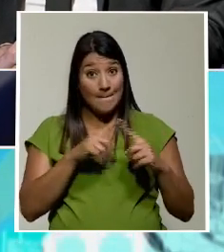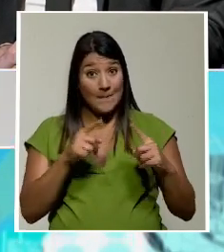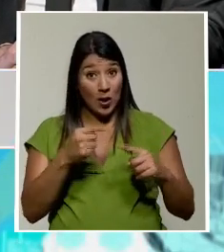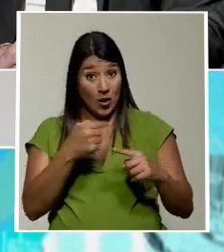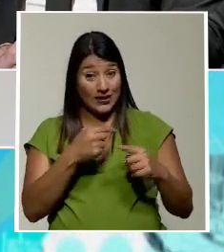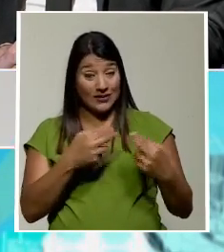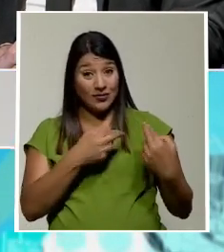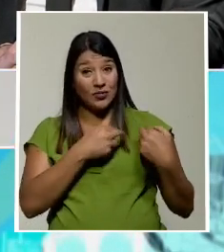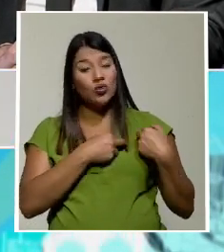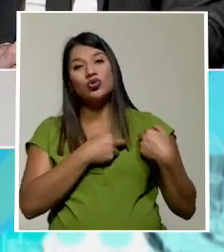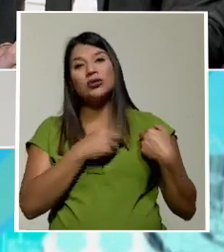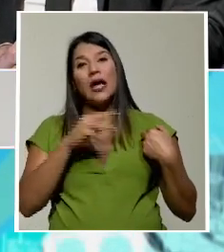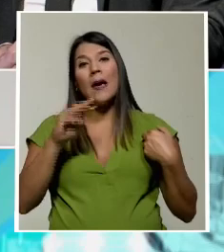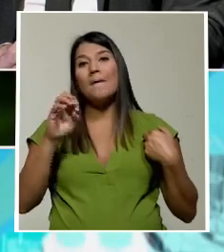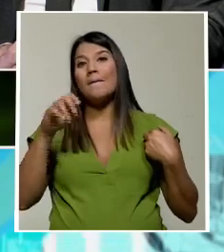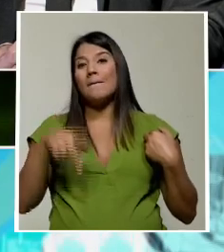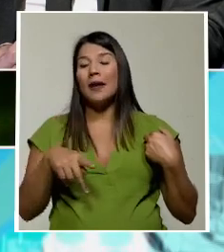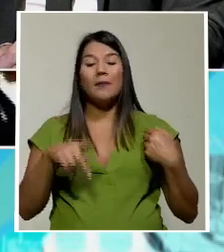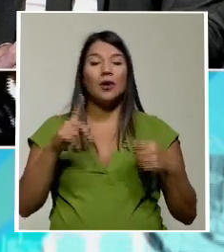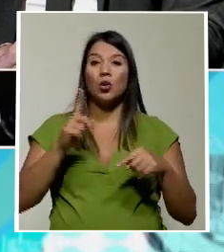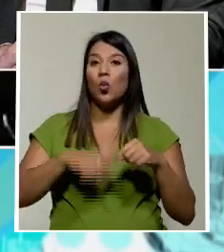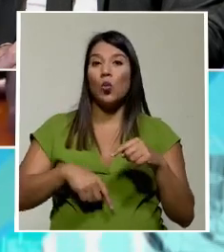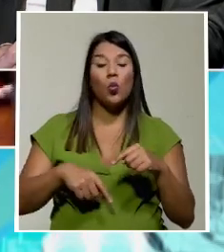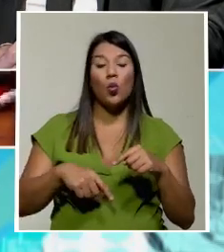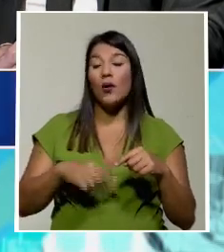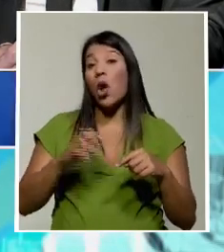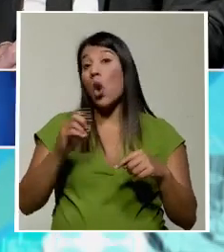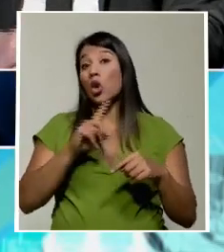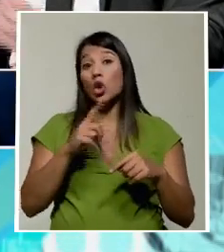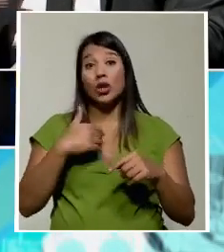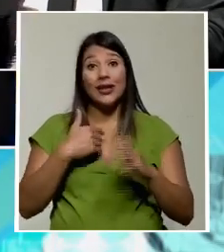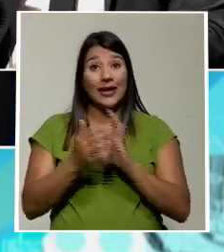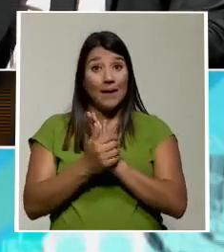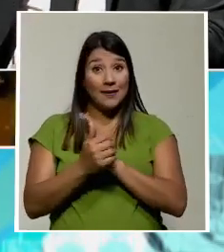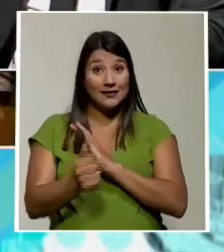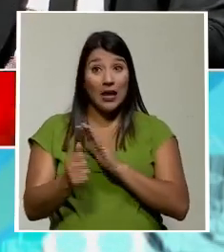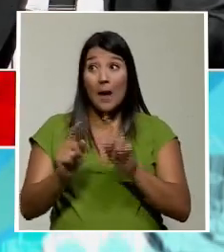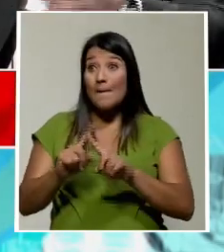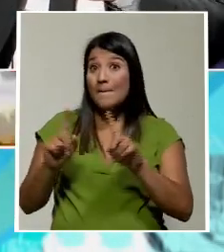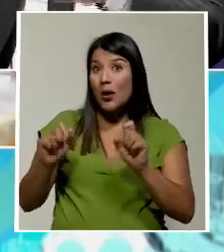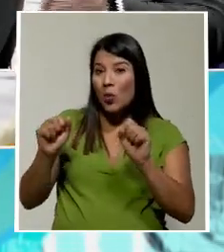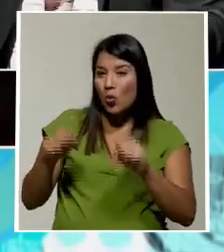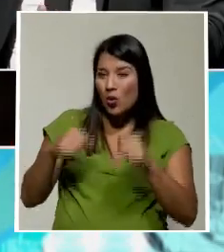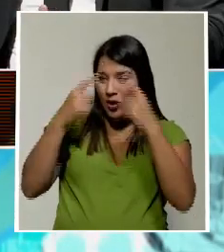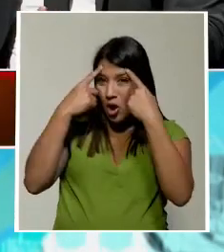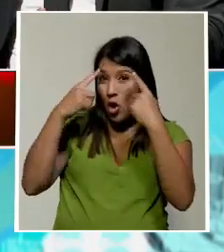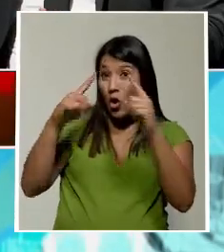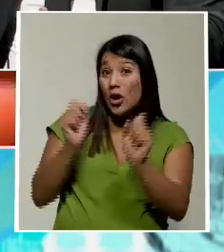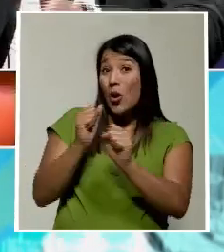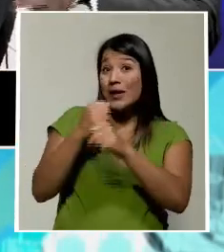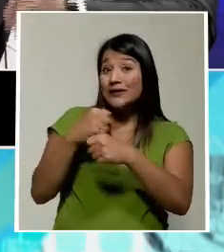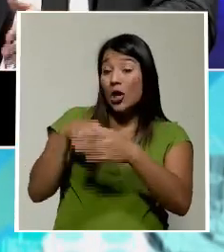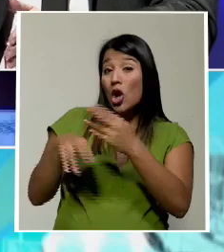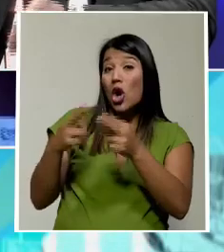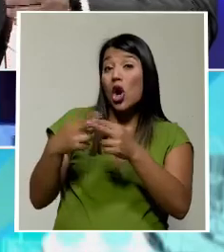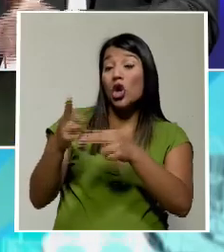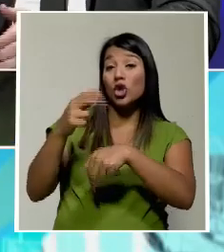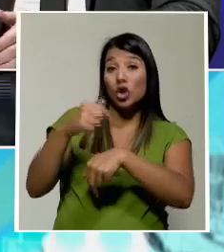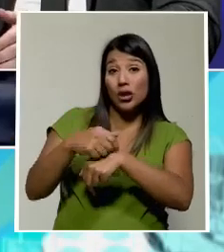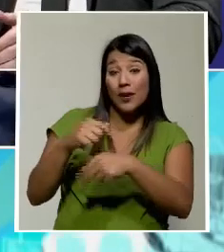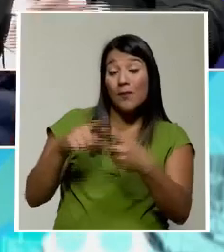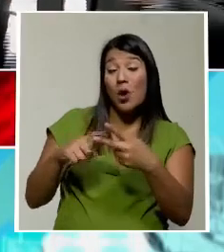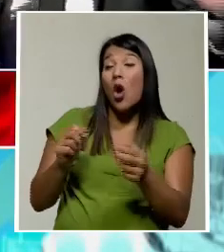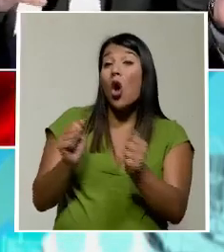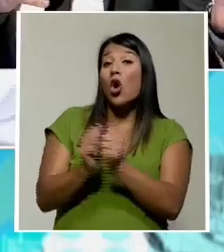no ha podido o no tiene la capacidad para hacer. Pero que ha logrado hacerlo en un tiempo récord a costos mucho